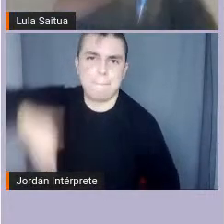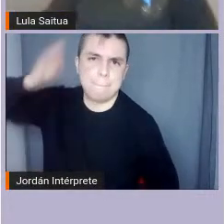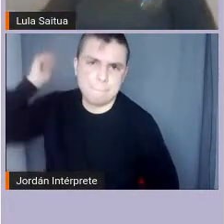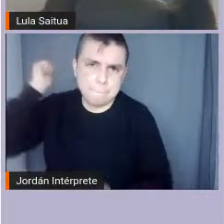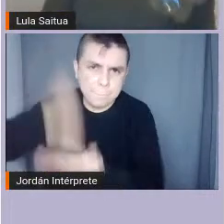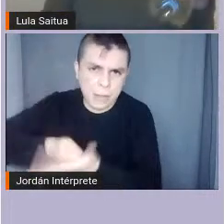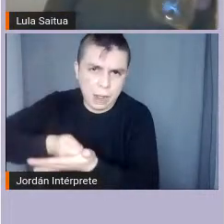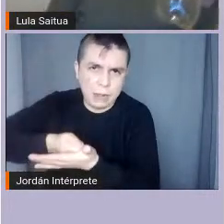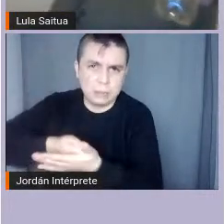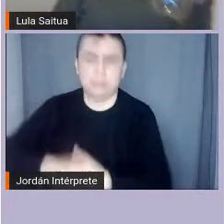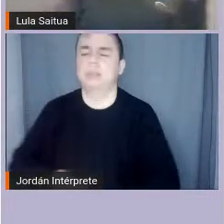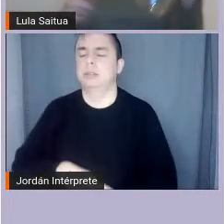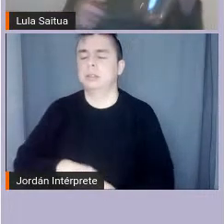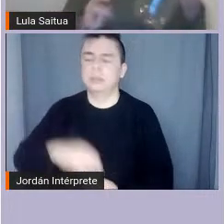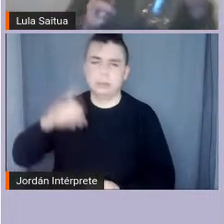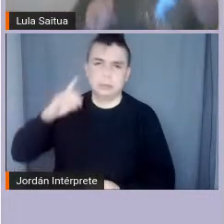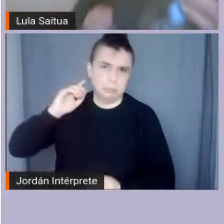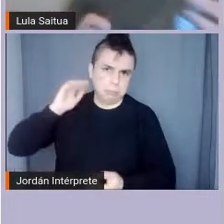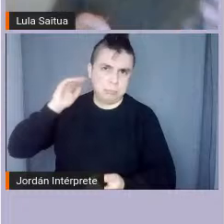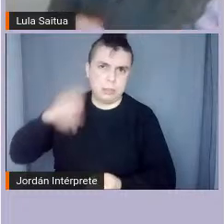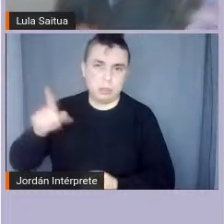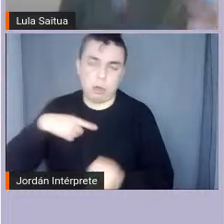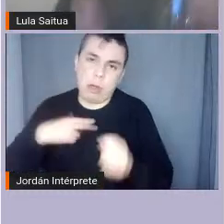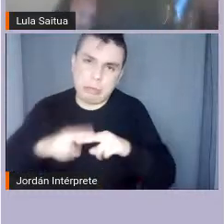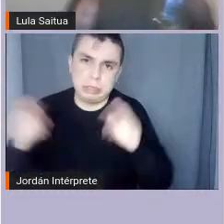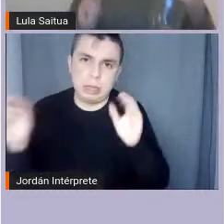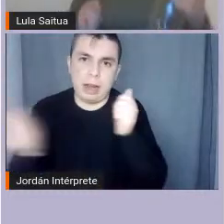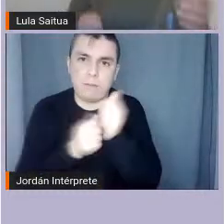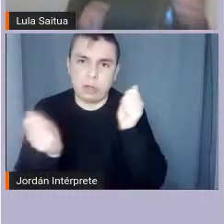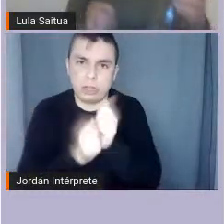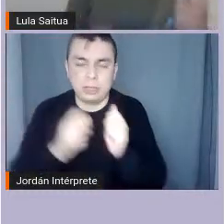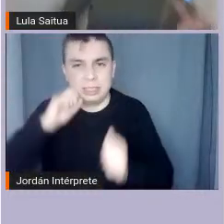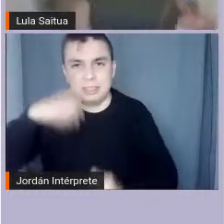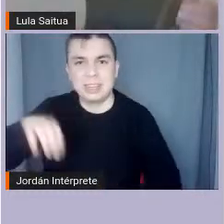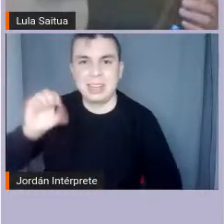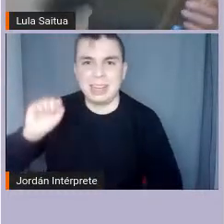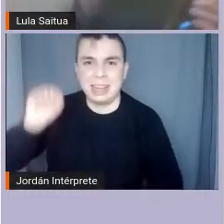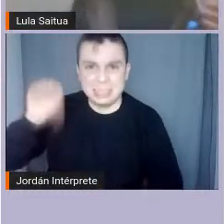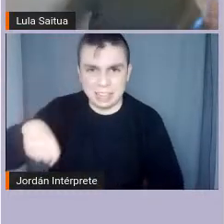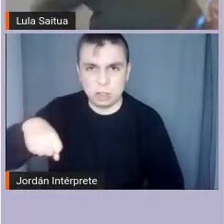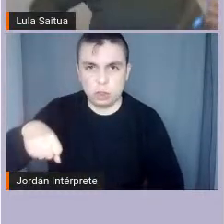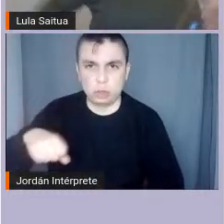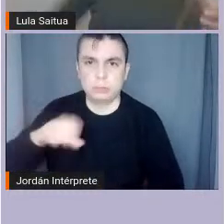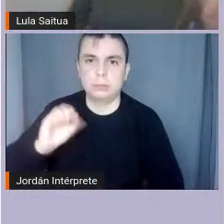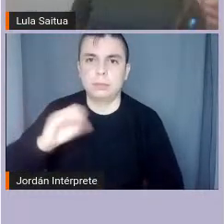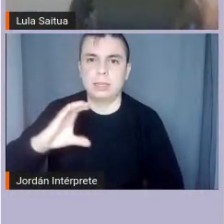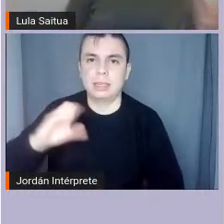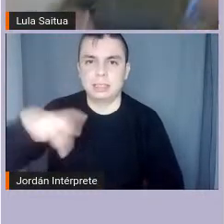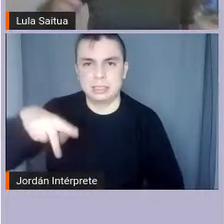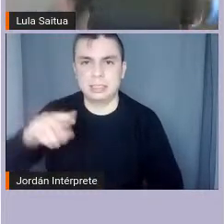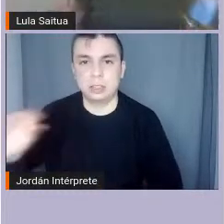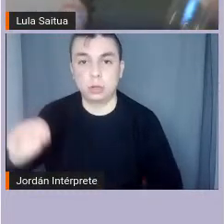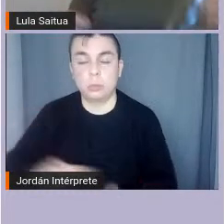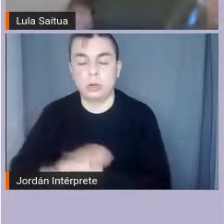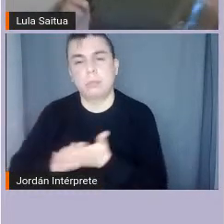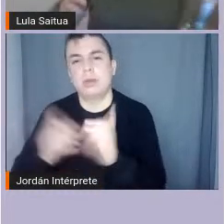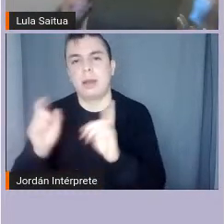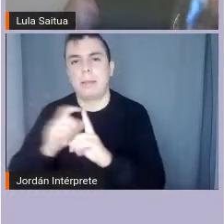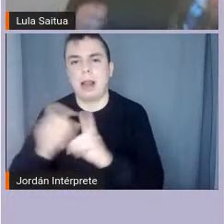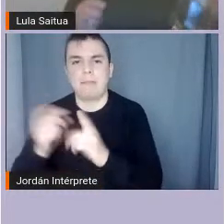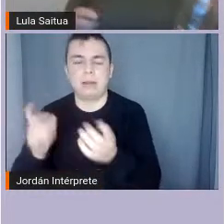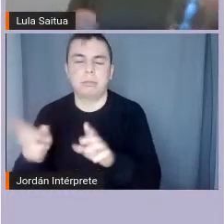yo lo voy a hacer con la botella, ustedes lo pueden hacer con lo que sea. El acento que dijimos que es como cuando la palabra acentúa más, que cuando